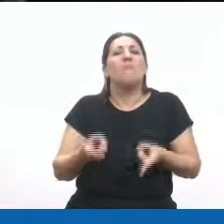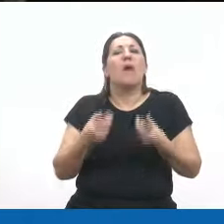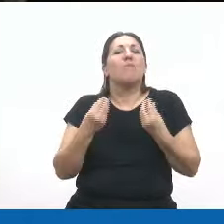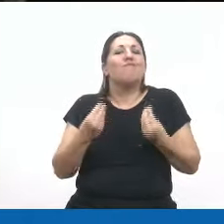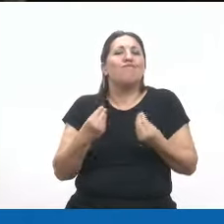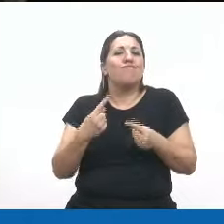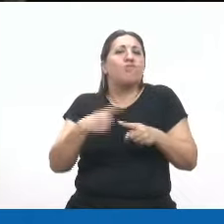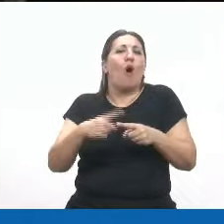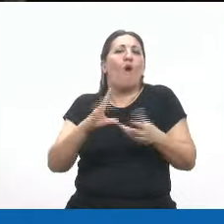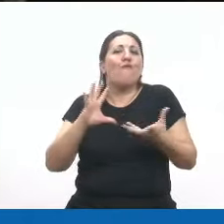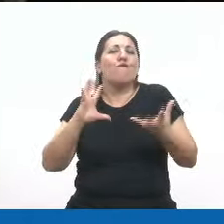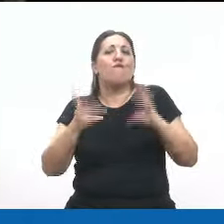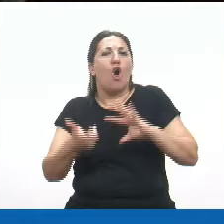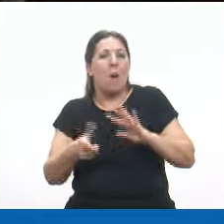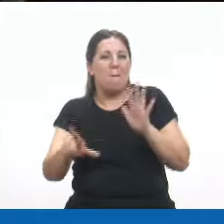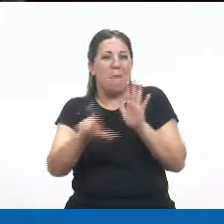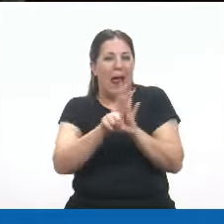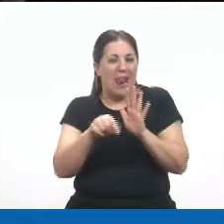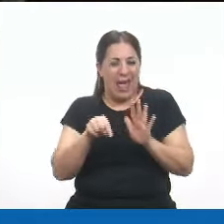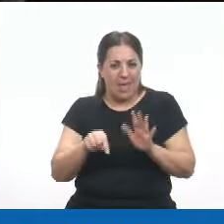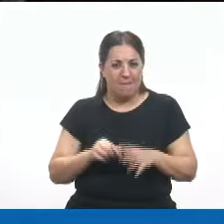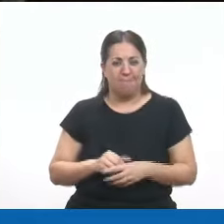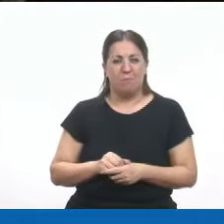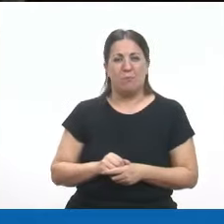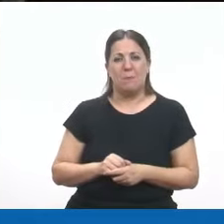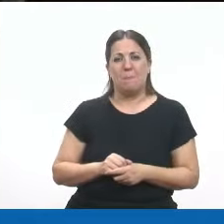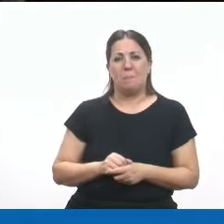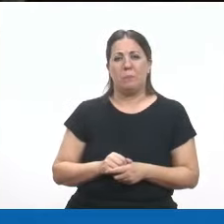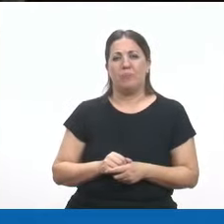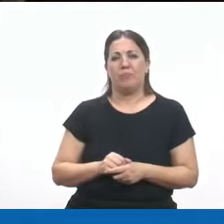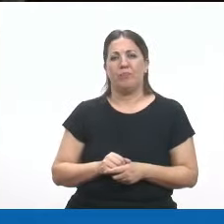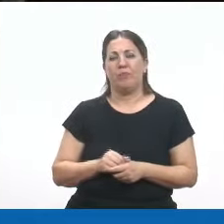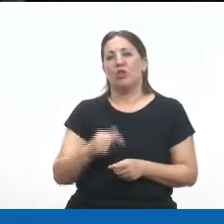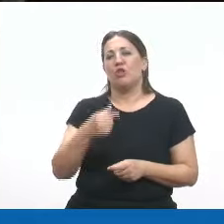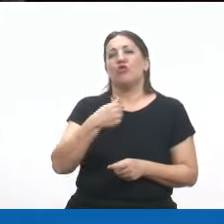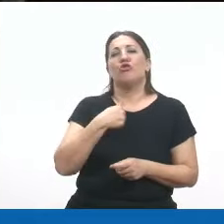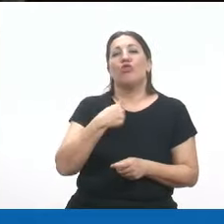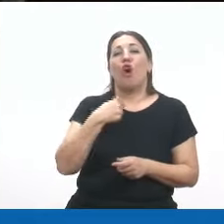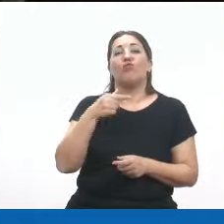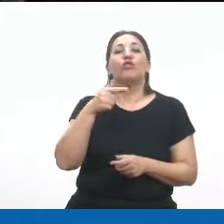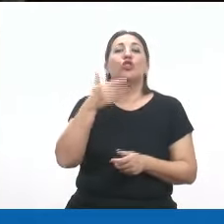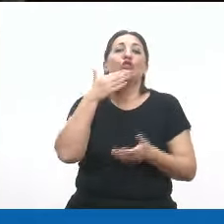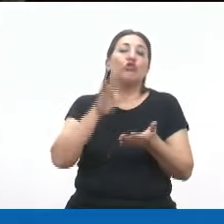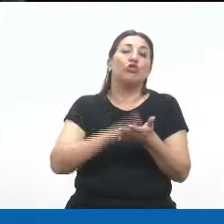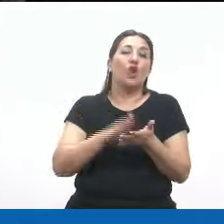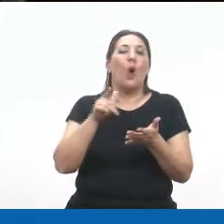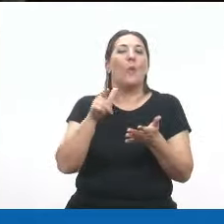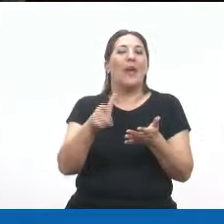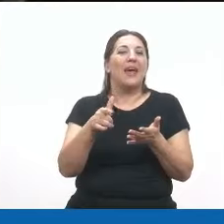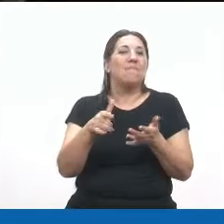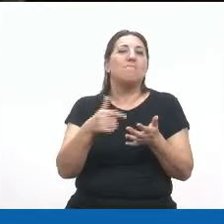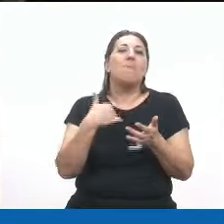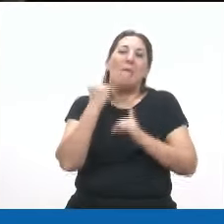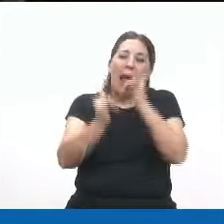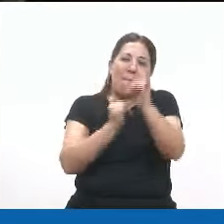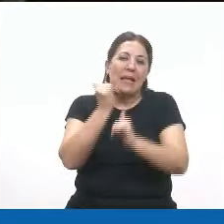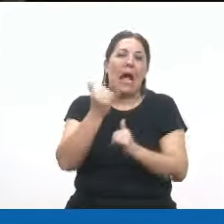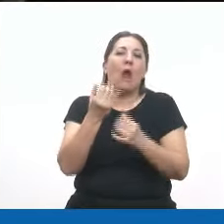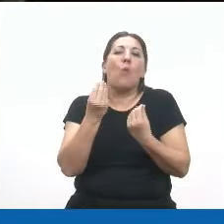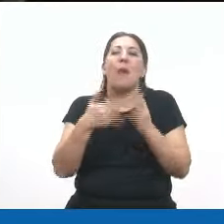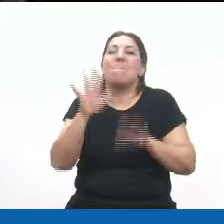la ley yo señor presidente en cuanto a la forma para empezar por lo más simple